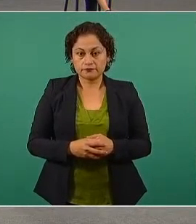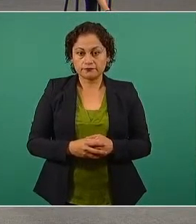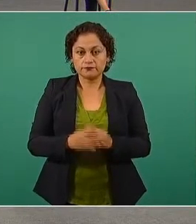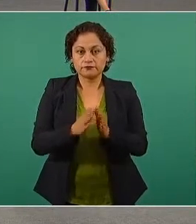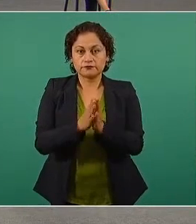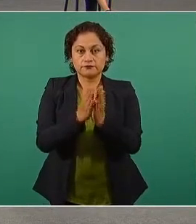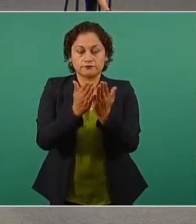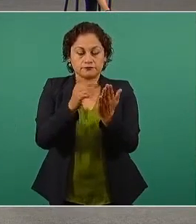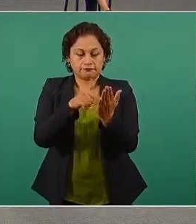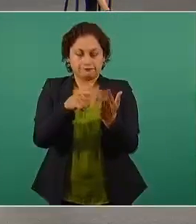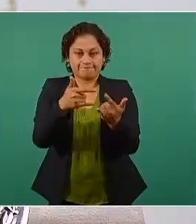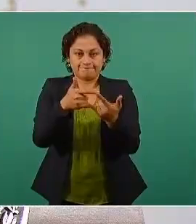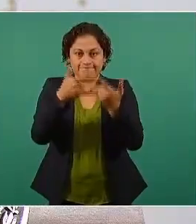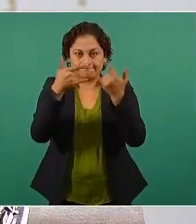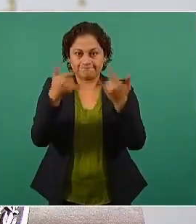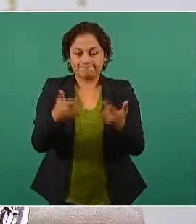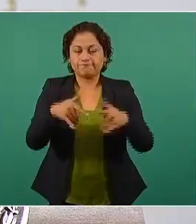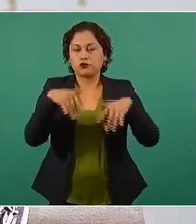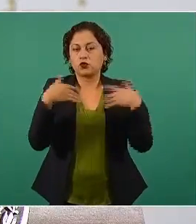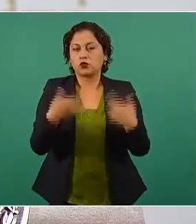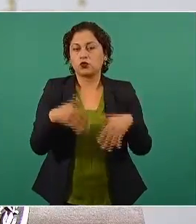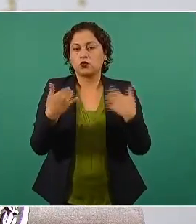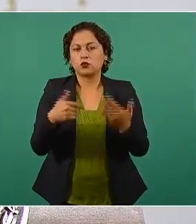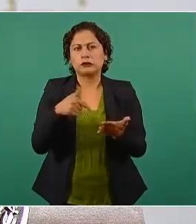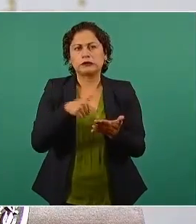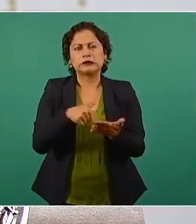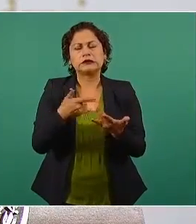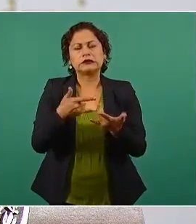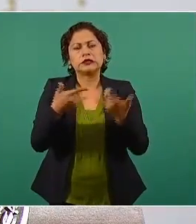historia novelada sobre